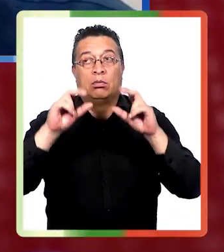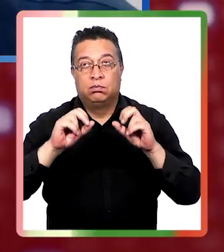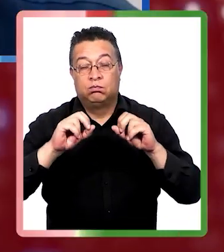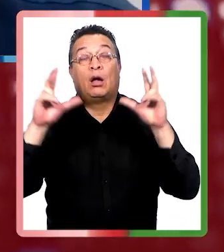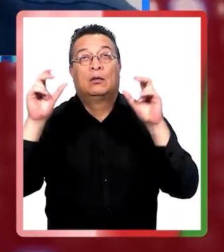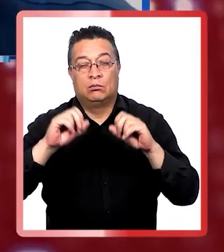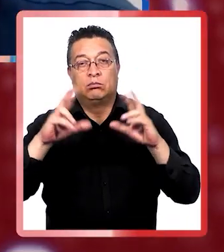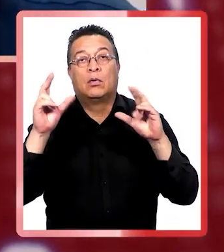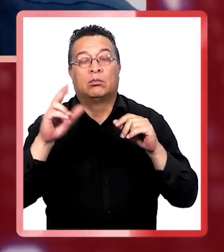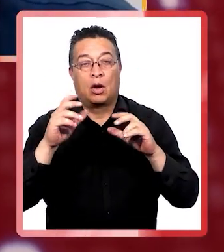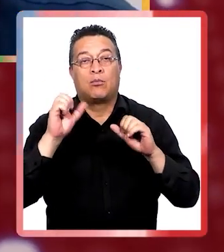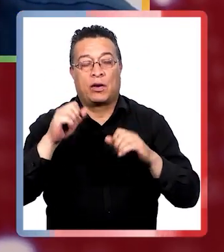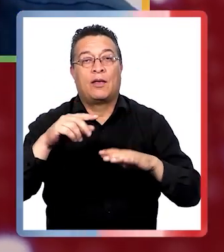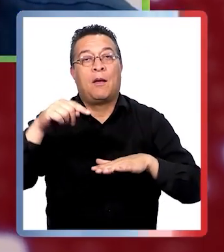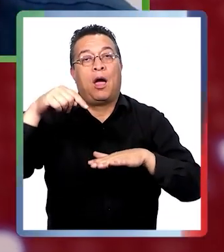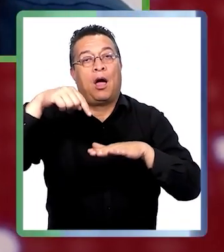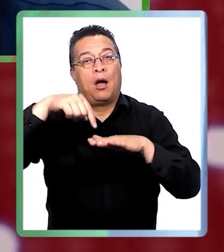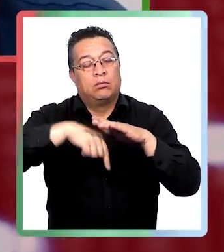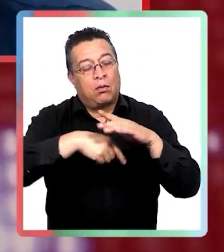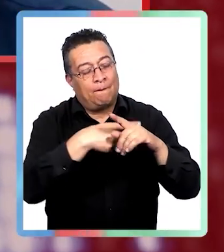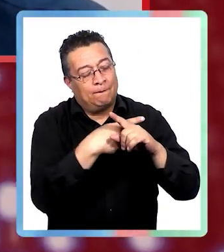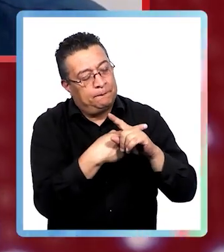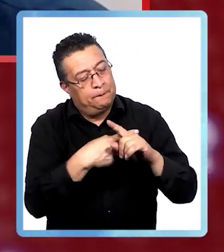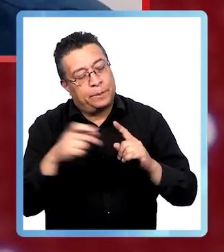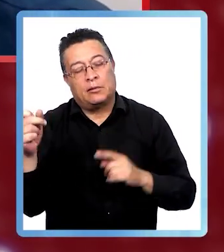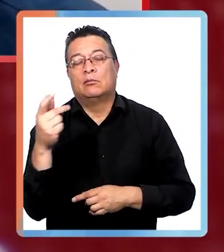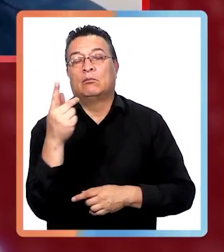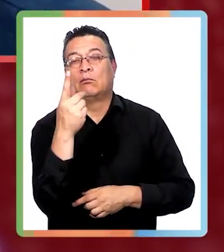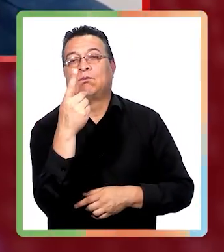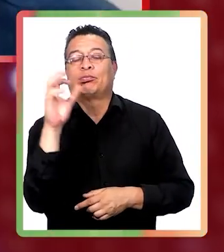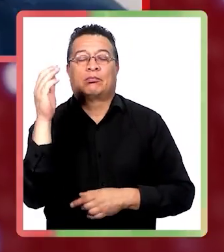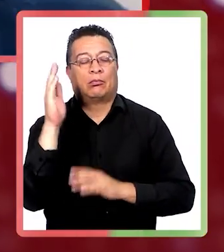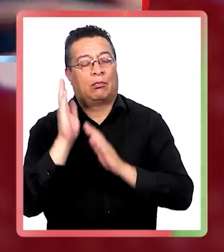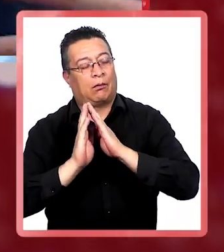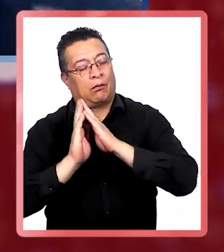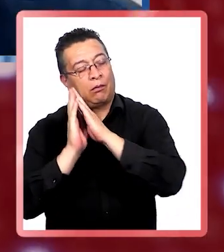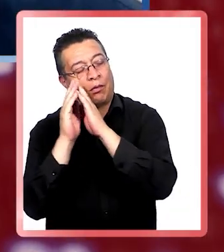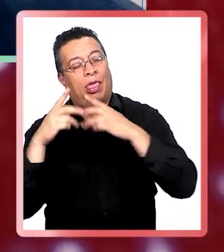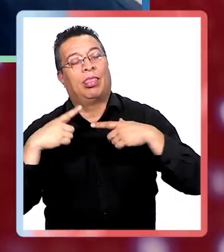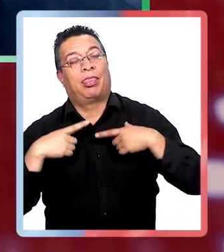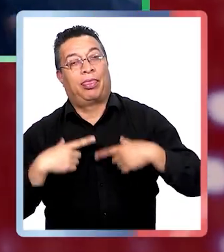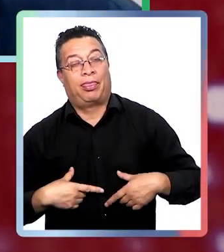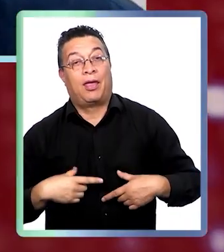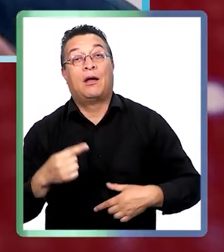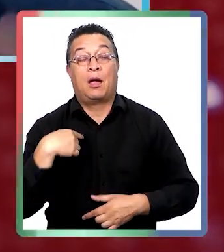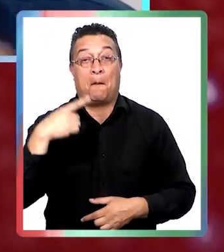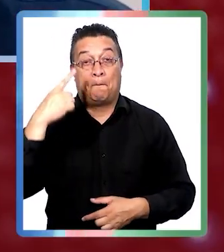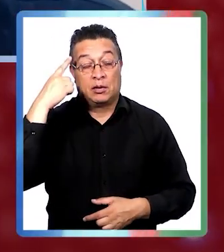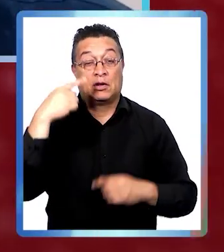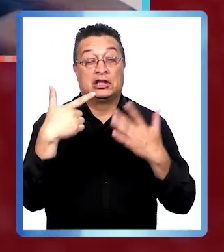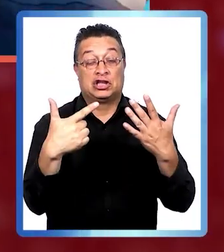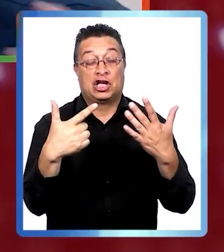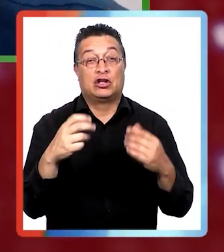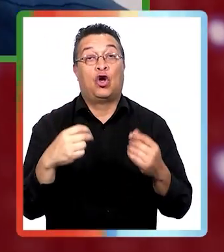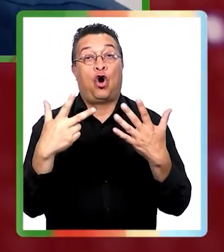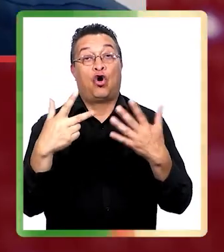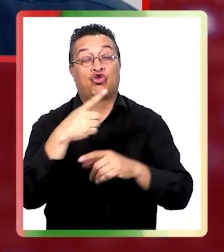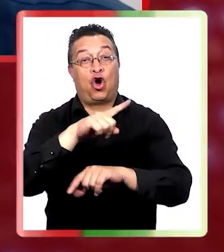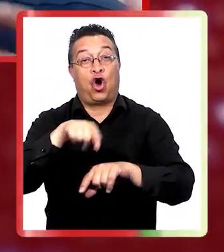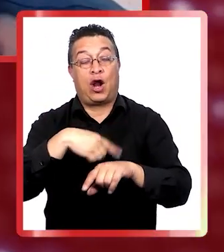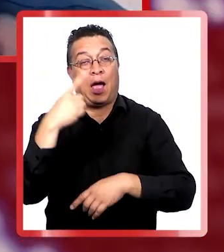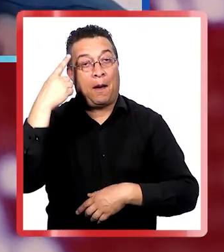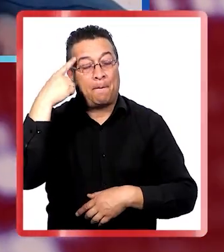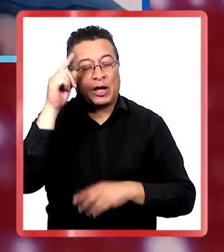despertares, evitando llegar a etapas más profundas del sueño donde realmente descansamos. Entonces hay personas que creen que pueden dormir 7, 8